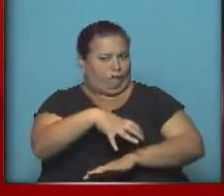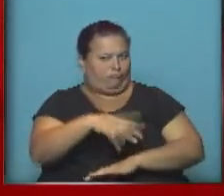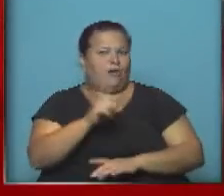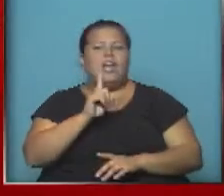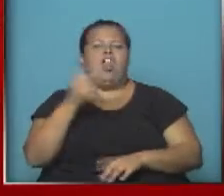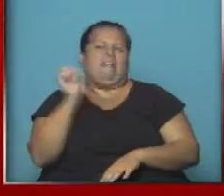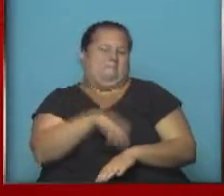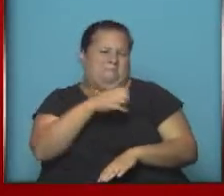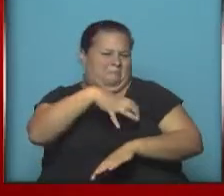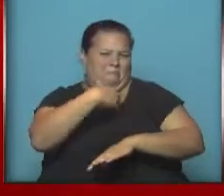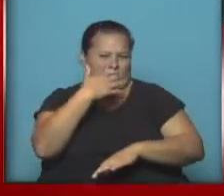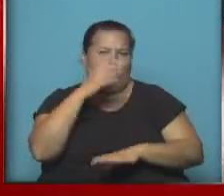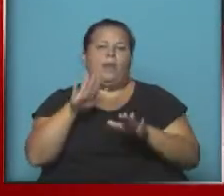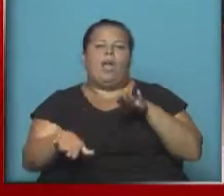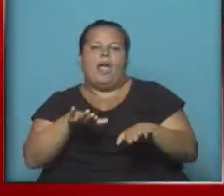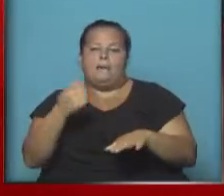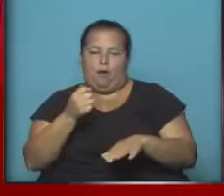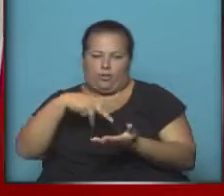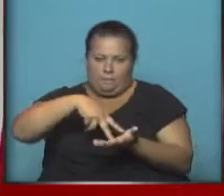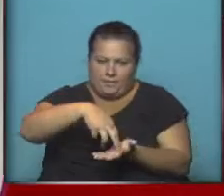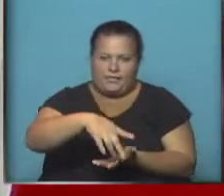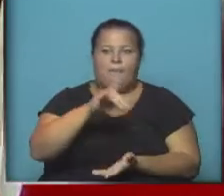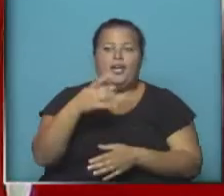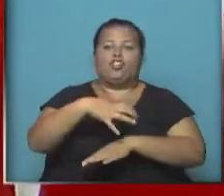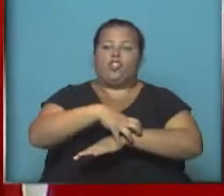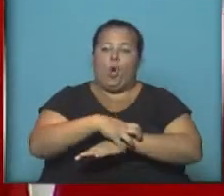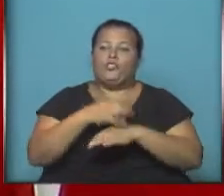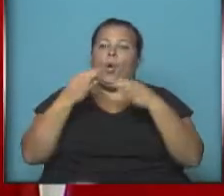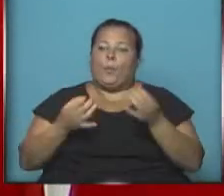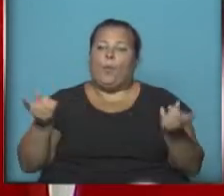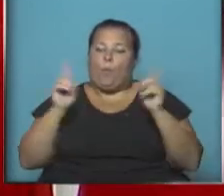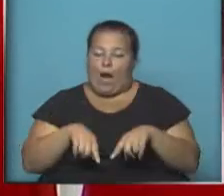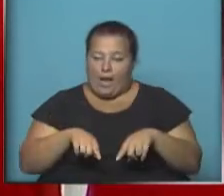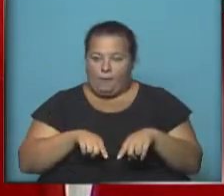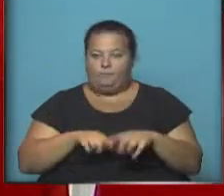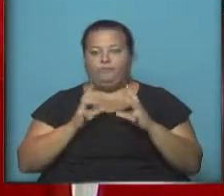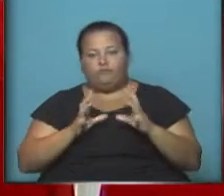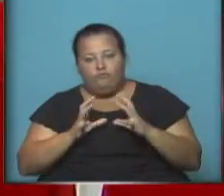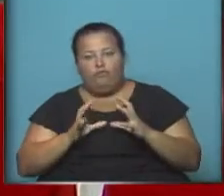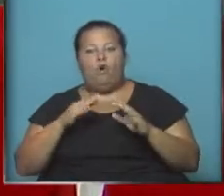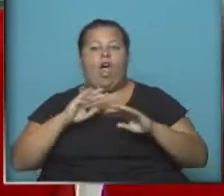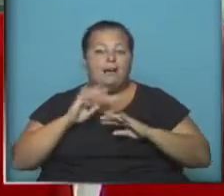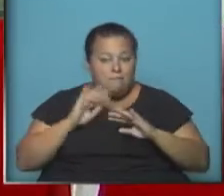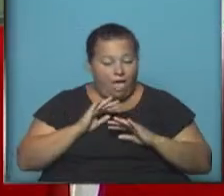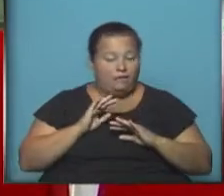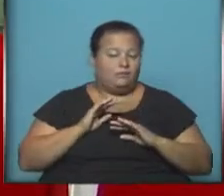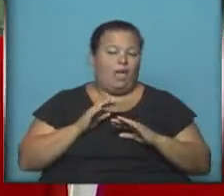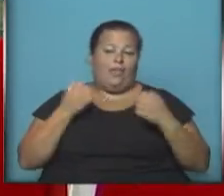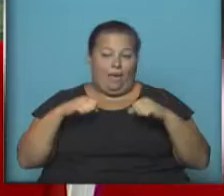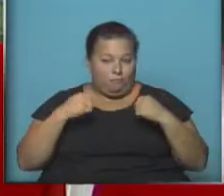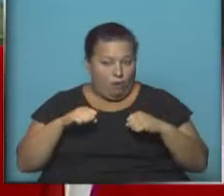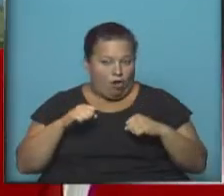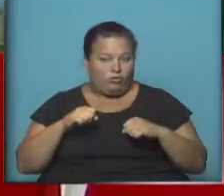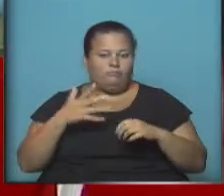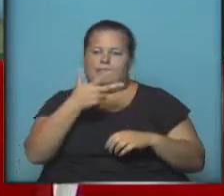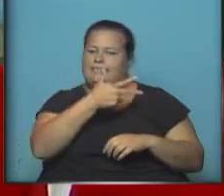tan importante eso como la estabilidad, pero para que tenga un tobillo en condiciones de volver a hacer fútbol o actividad deportiva, alrededor